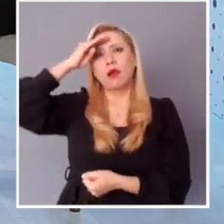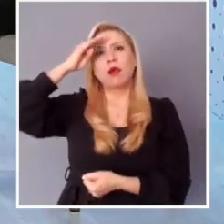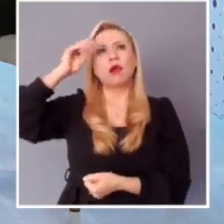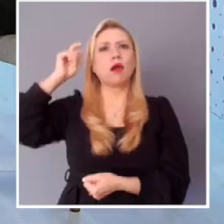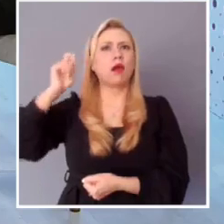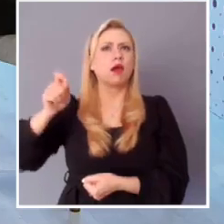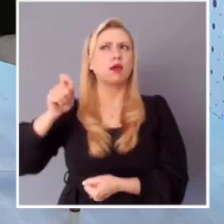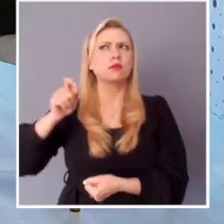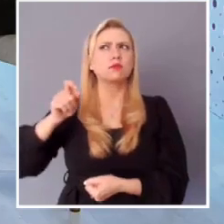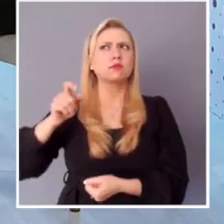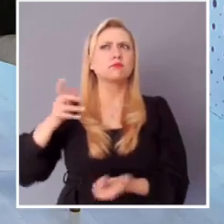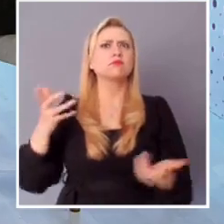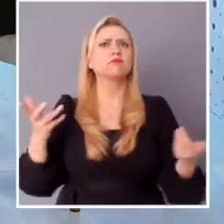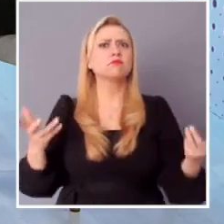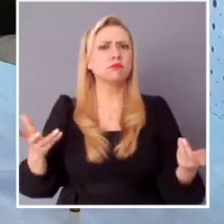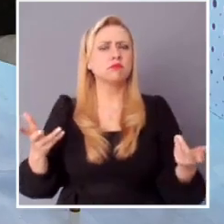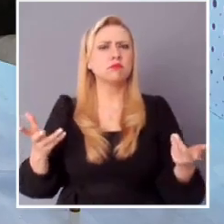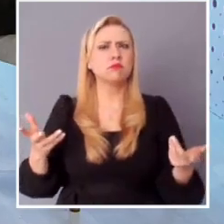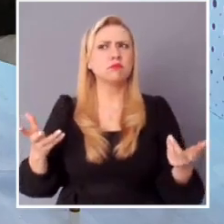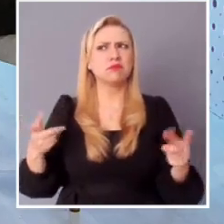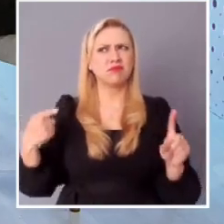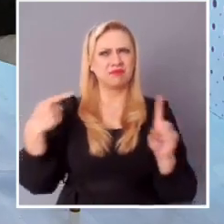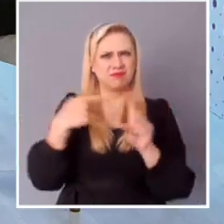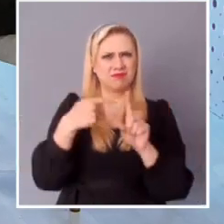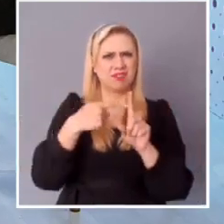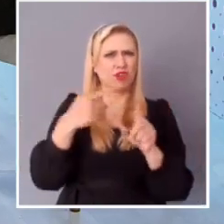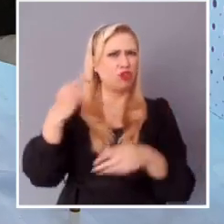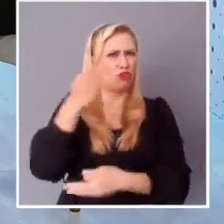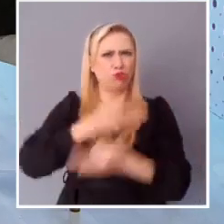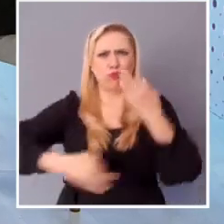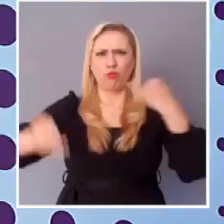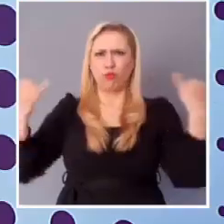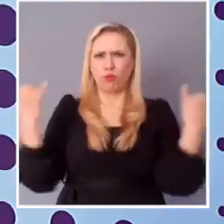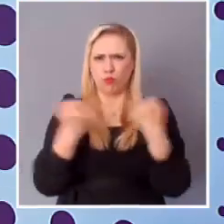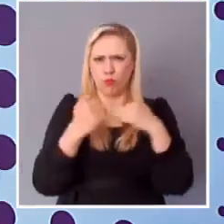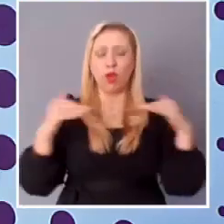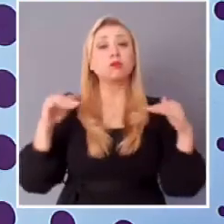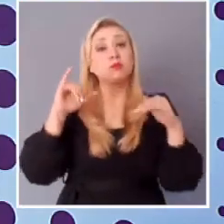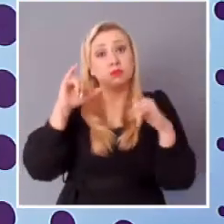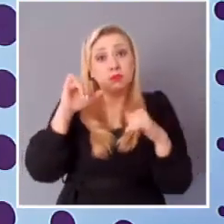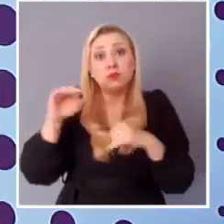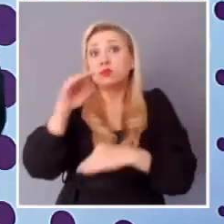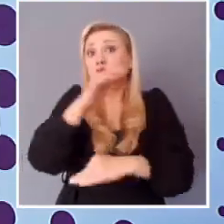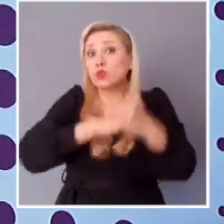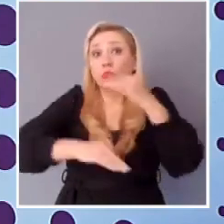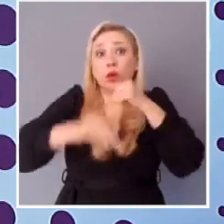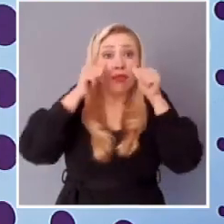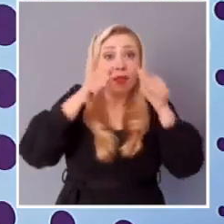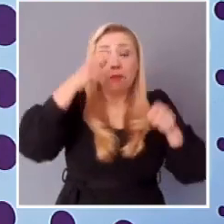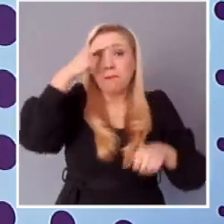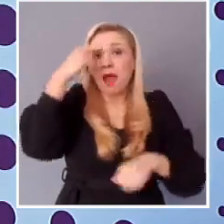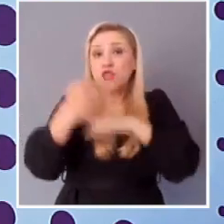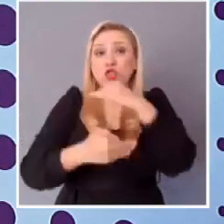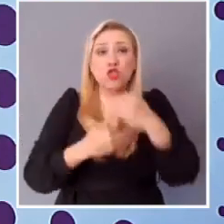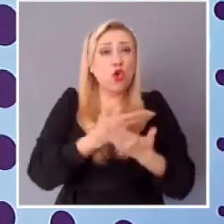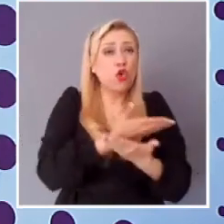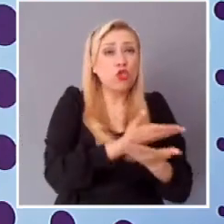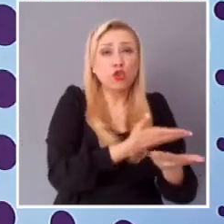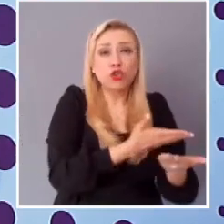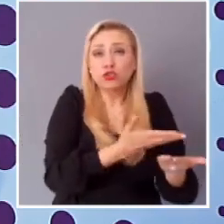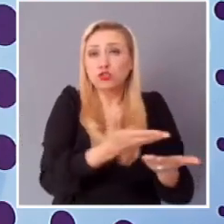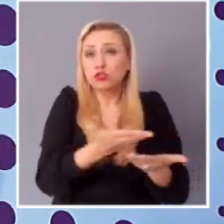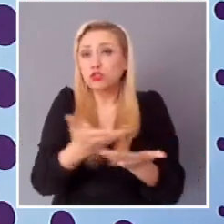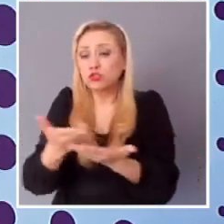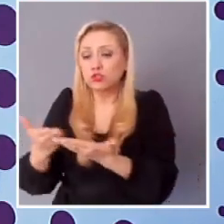universal, que es, a final de cuentas, una medida universal que busca construir un piso